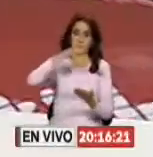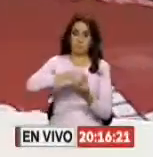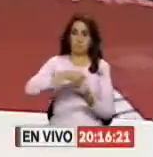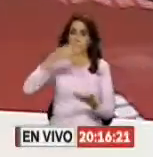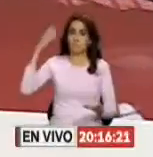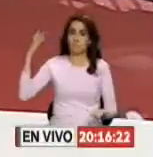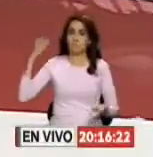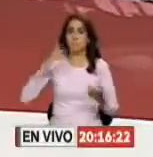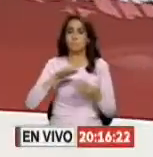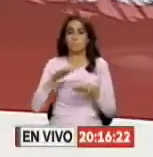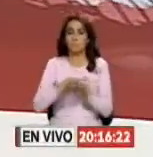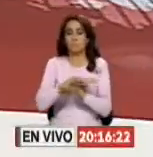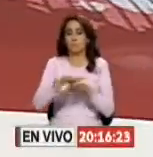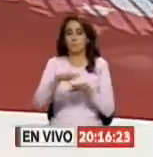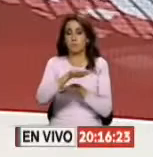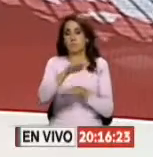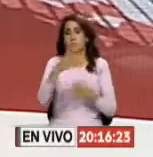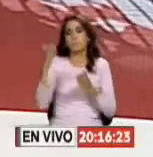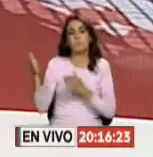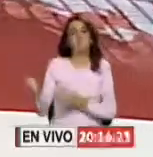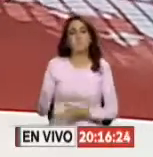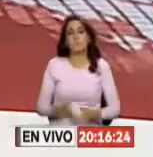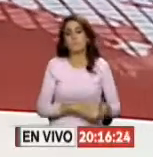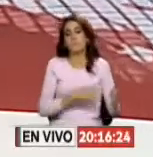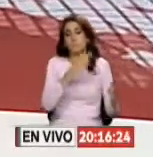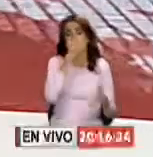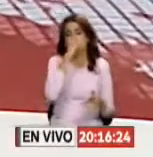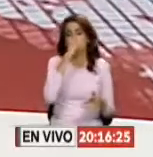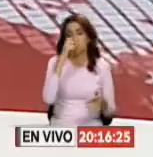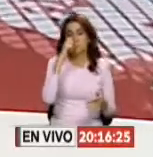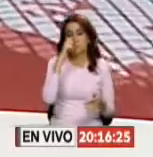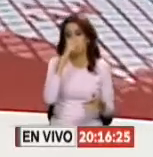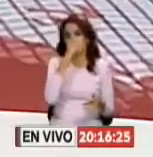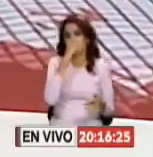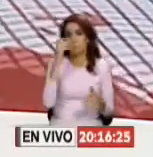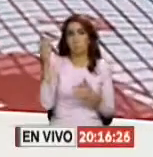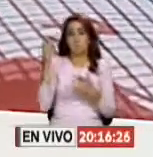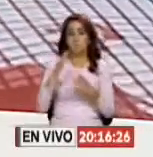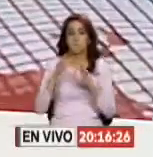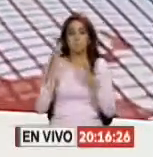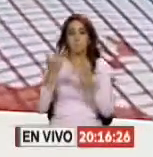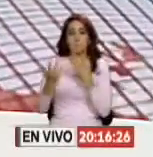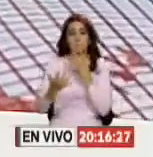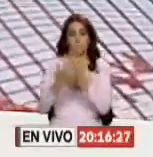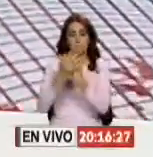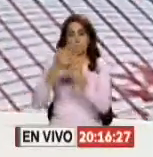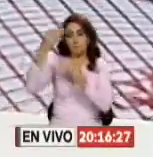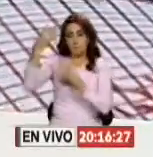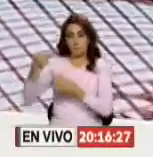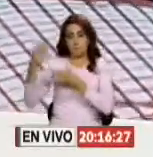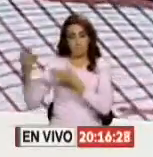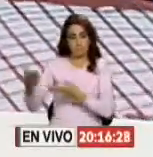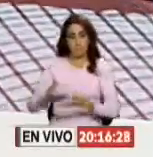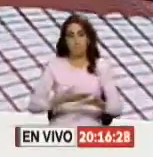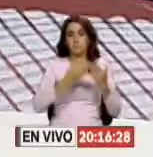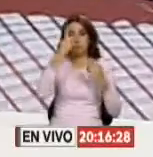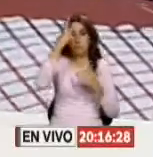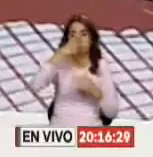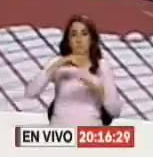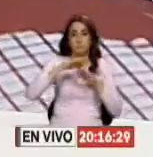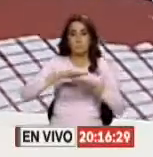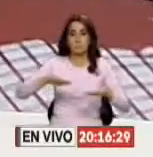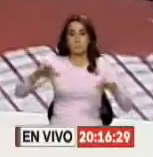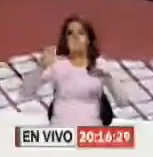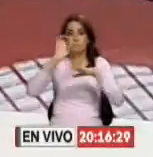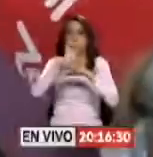provincia de Manabí, que transportaba sustancias ilícitas. La justicia dictó orden de prisión preventiva a dos ciudadanos mexicanos y un